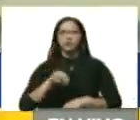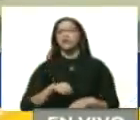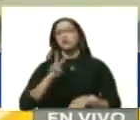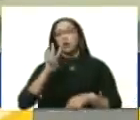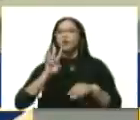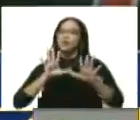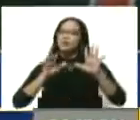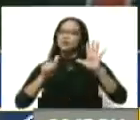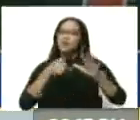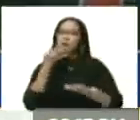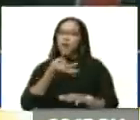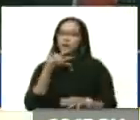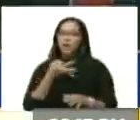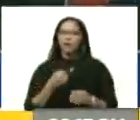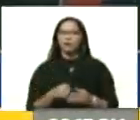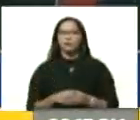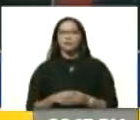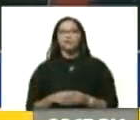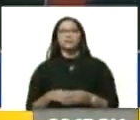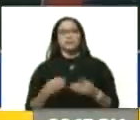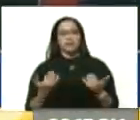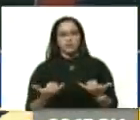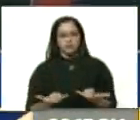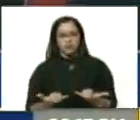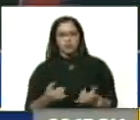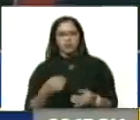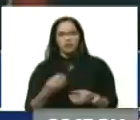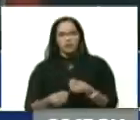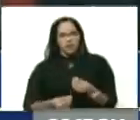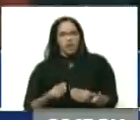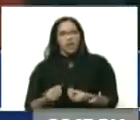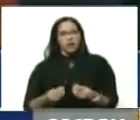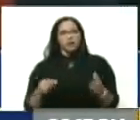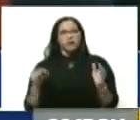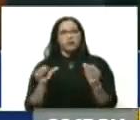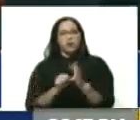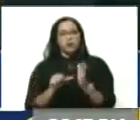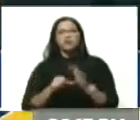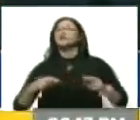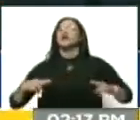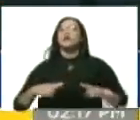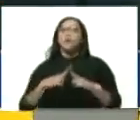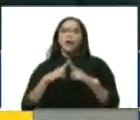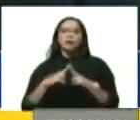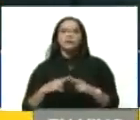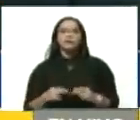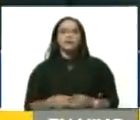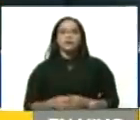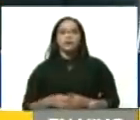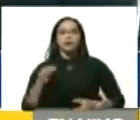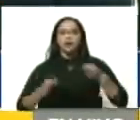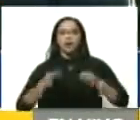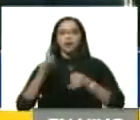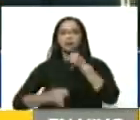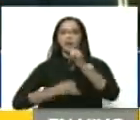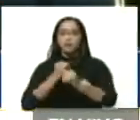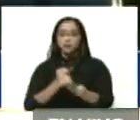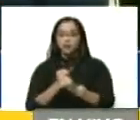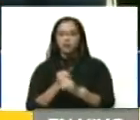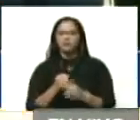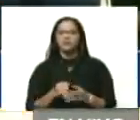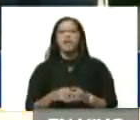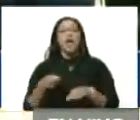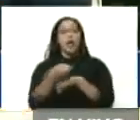tarde, y siendo en La Haya, donde se encuentra la Corte Penal Internacional, el gobierno